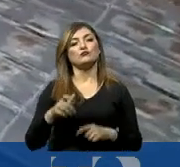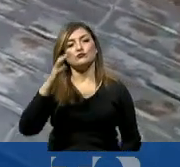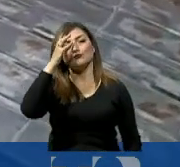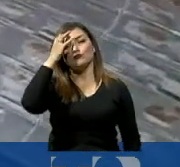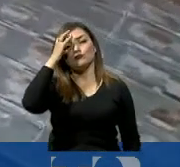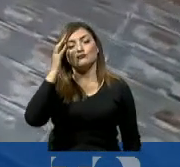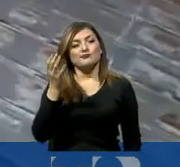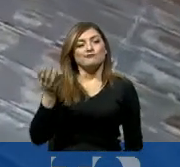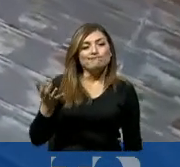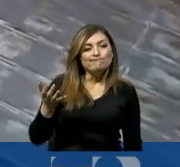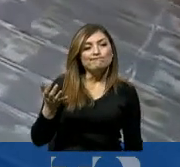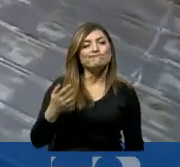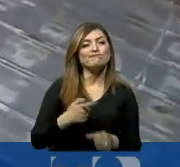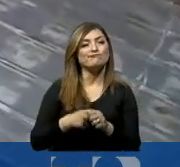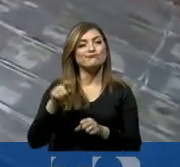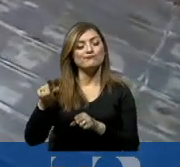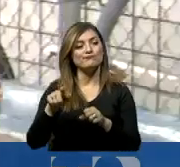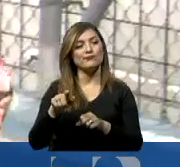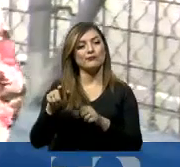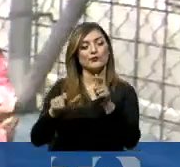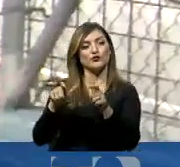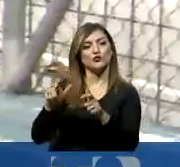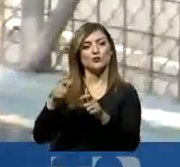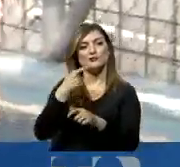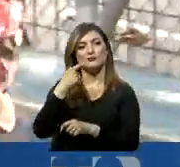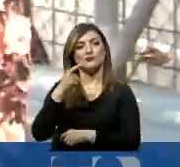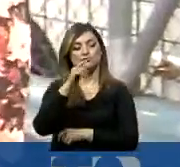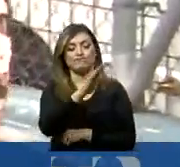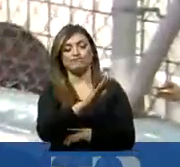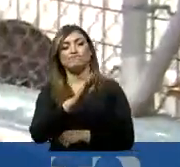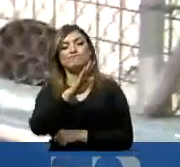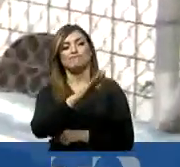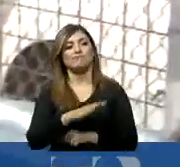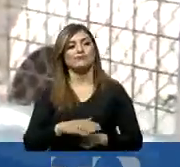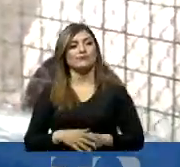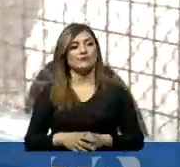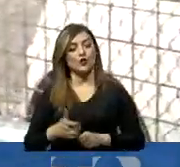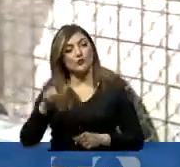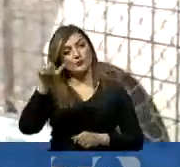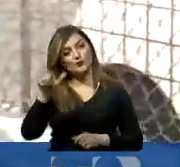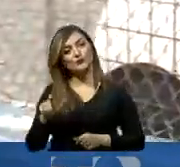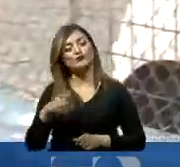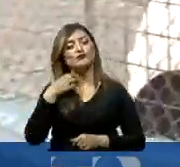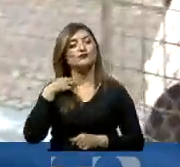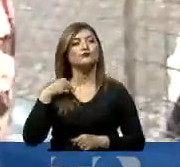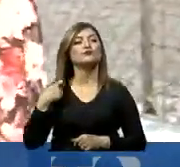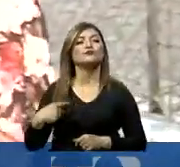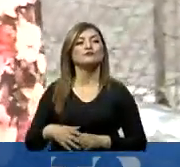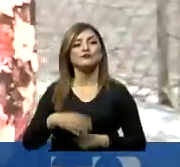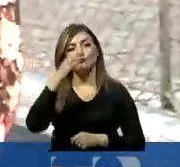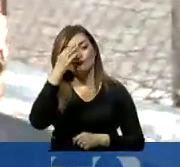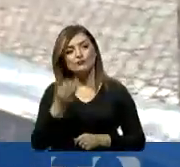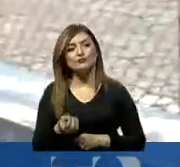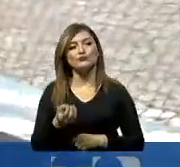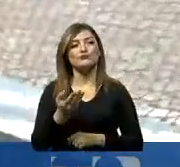bastante preocupados, especialmente por estas amenazas que ustedes ya escuchan, han recibido también. Estamos con otra de las moradoras del sector. Muy buenos